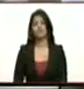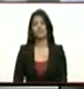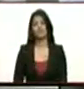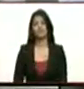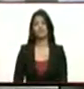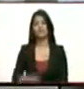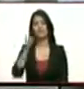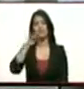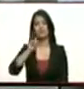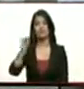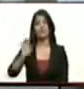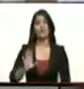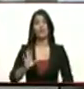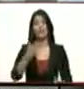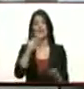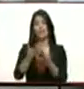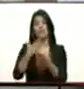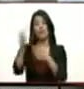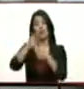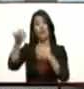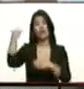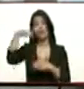Fedecámaras, mira, pidiendo dólares desde el 88.